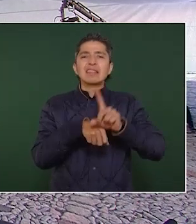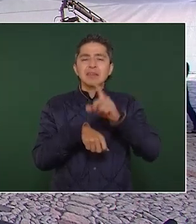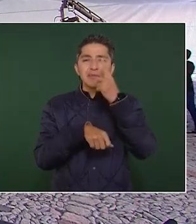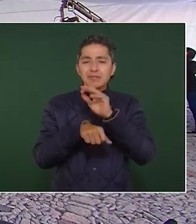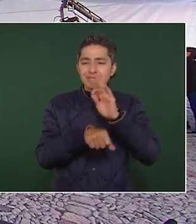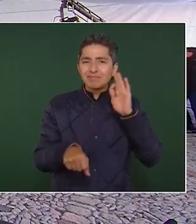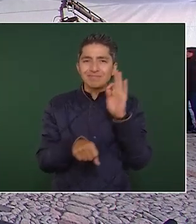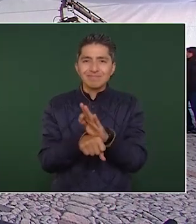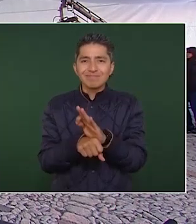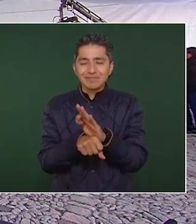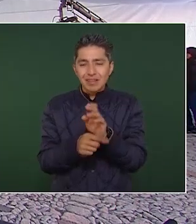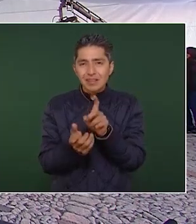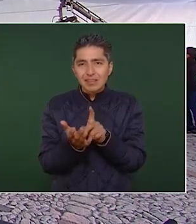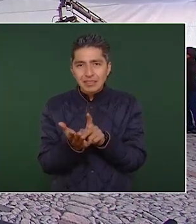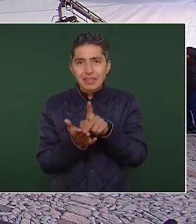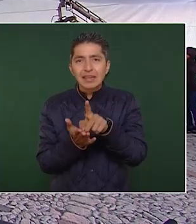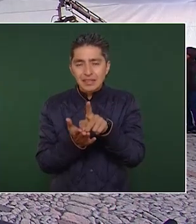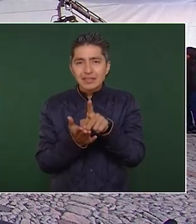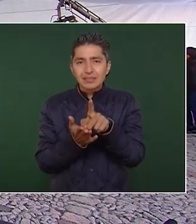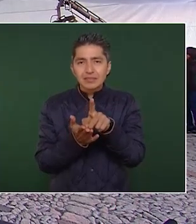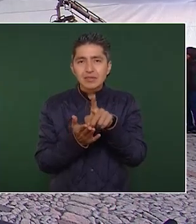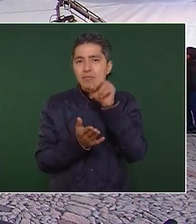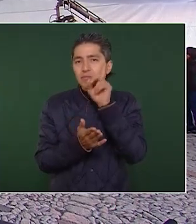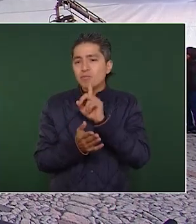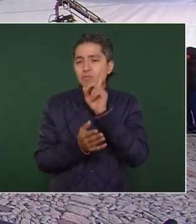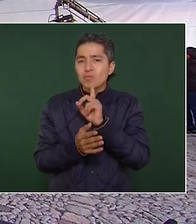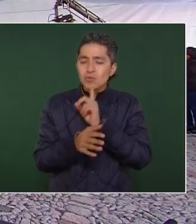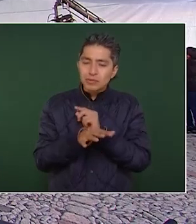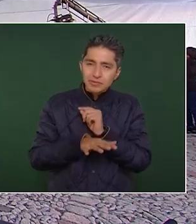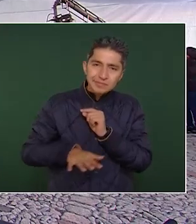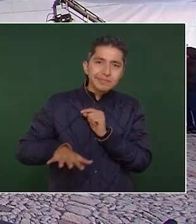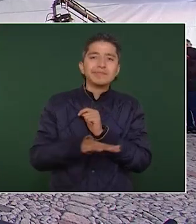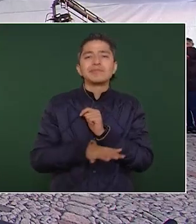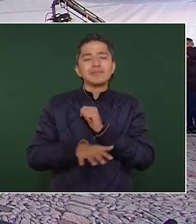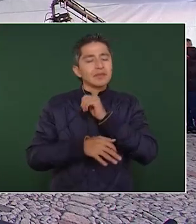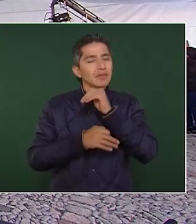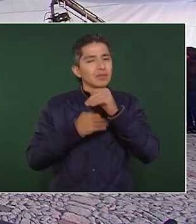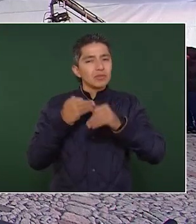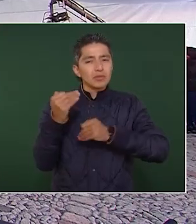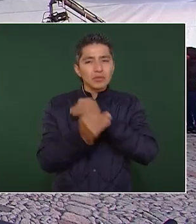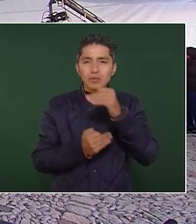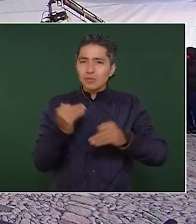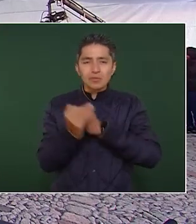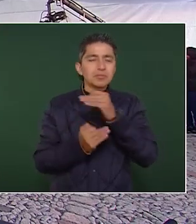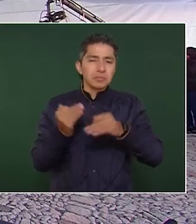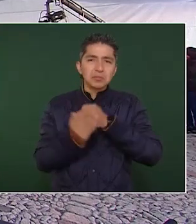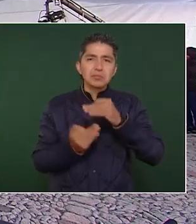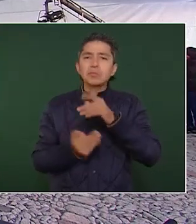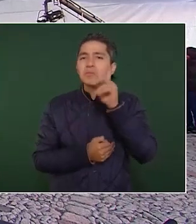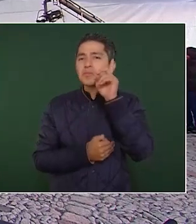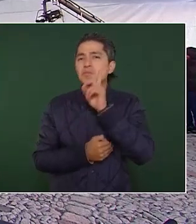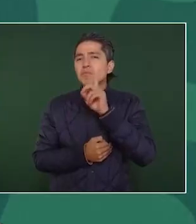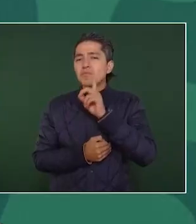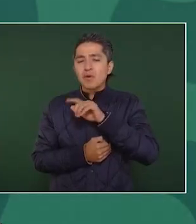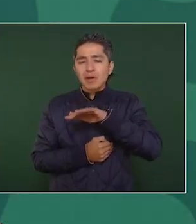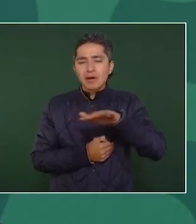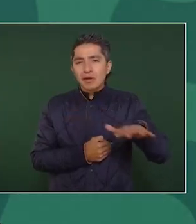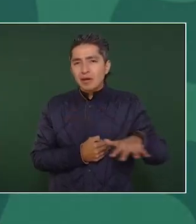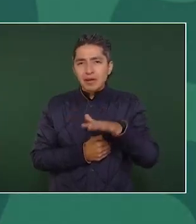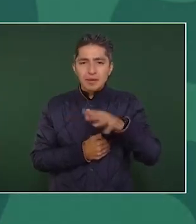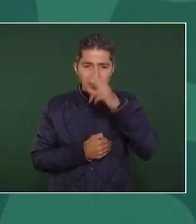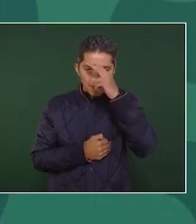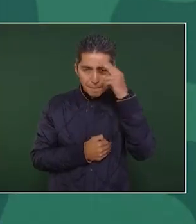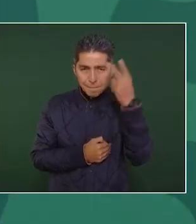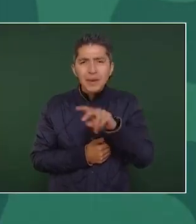defensa de los derechos de las mujeres, de todas las mujeres de México y de